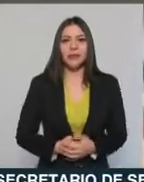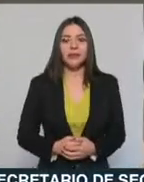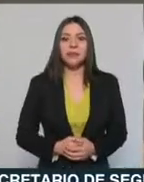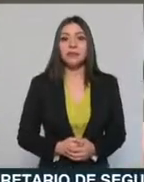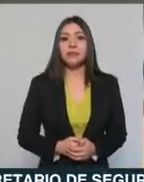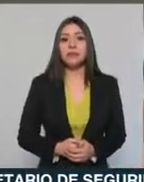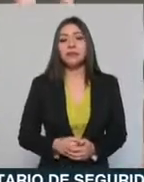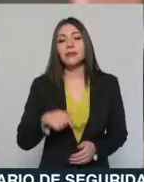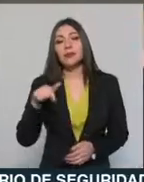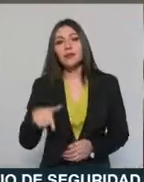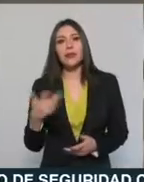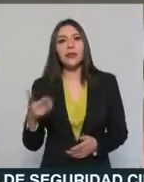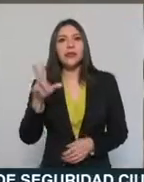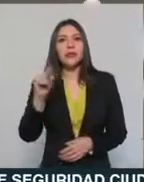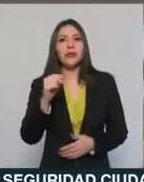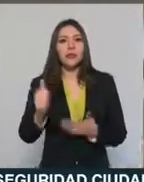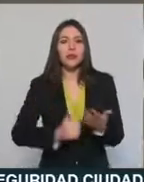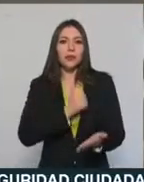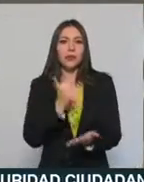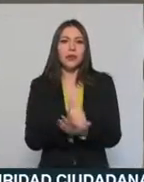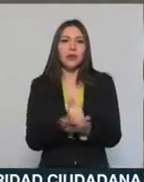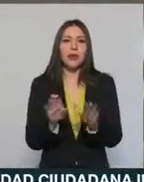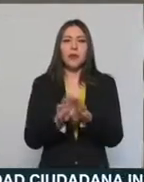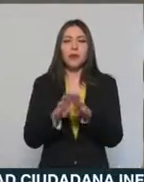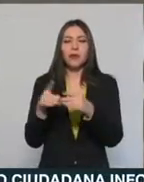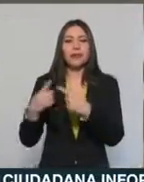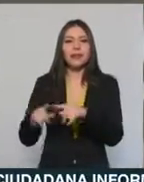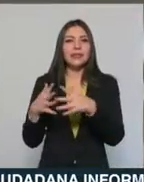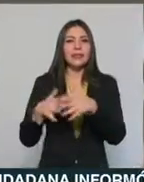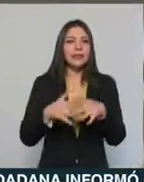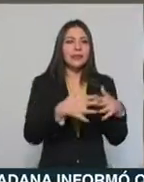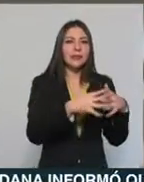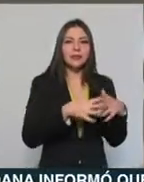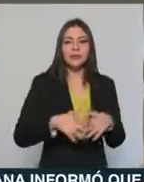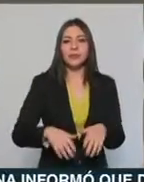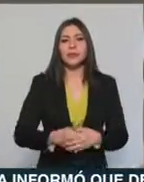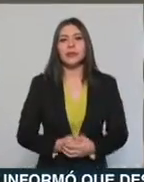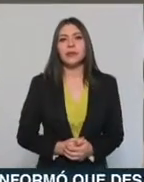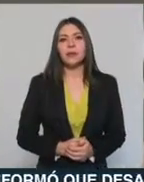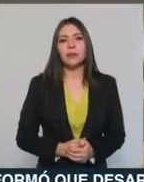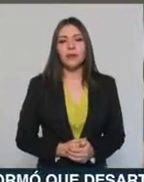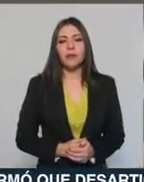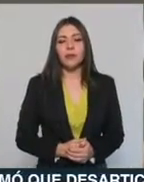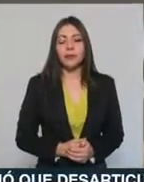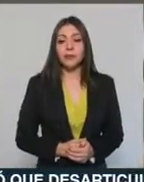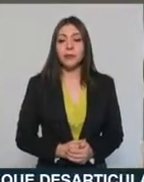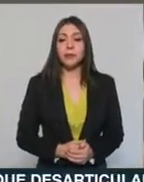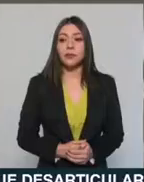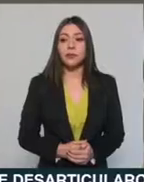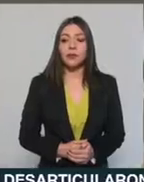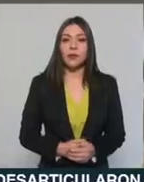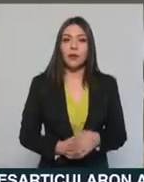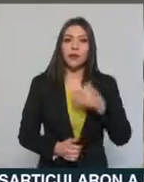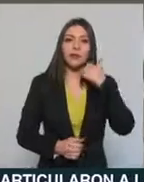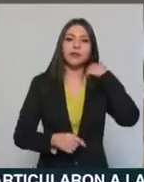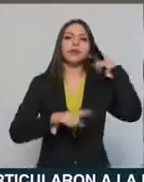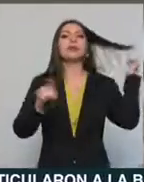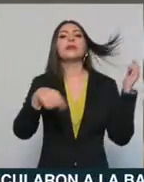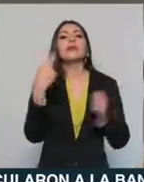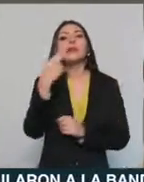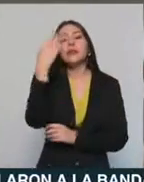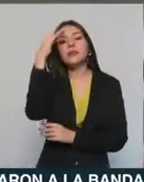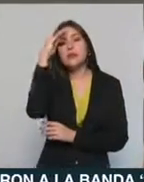no urbano, una mezcla de todo esto, y que habría que tomar en cuenta,